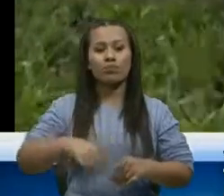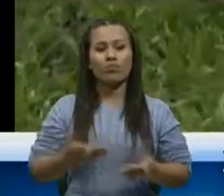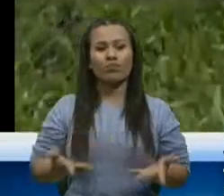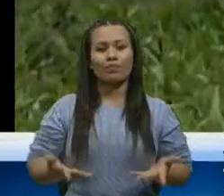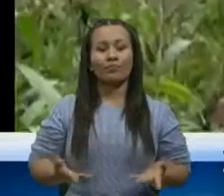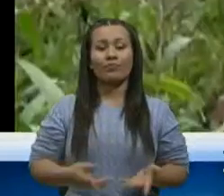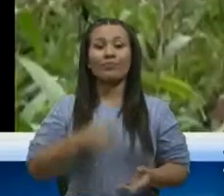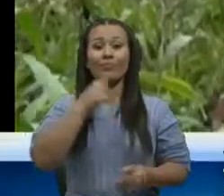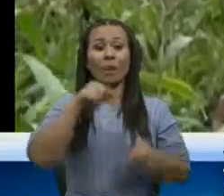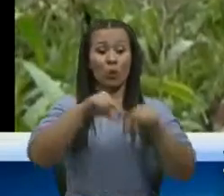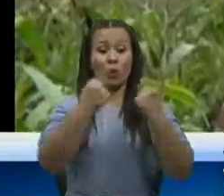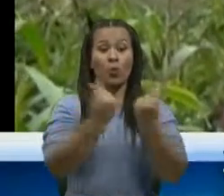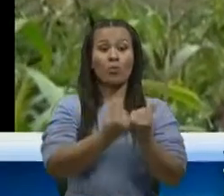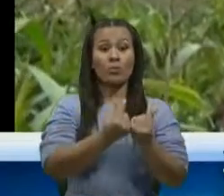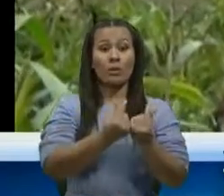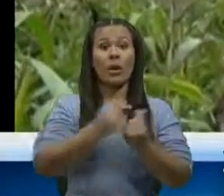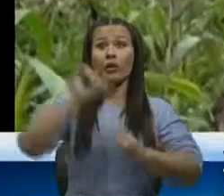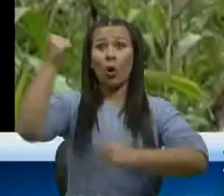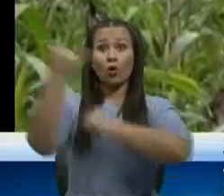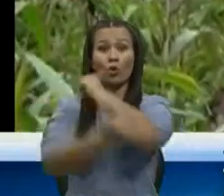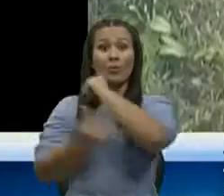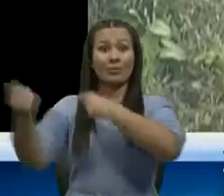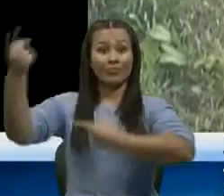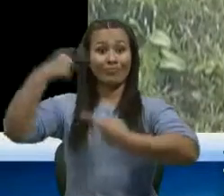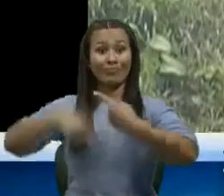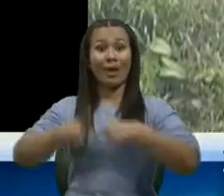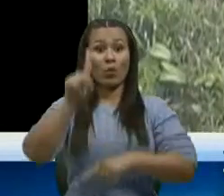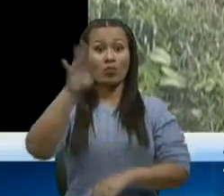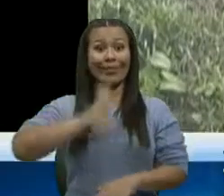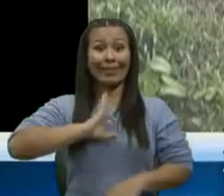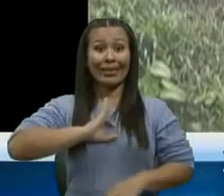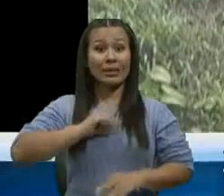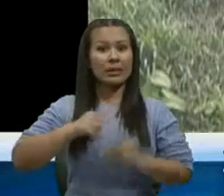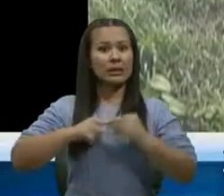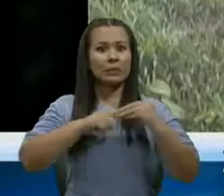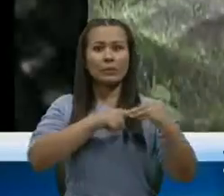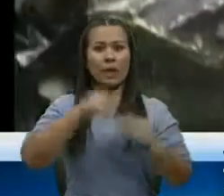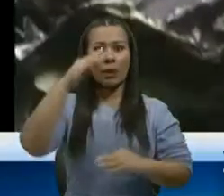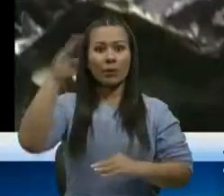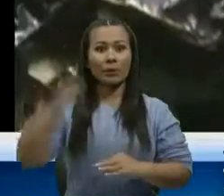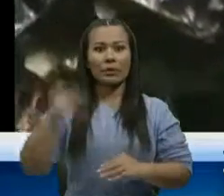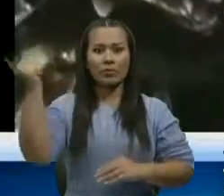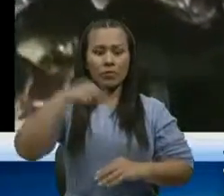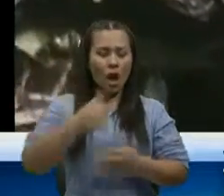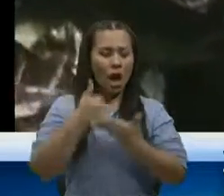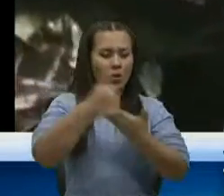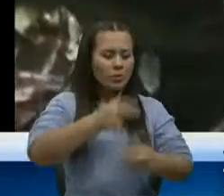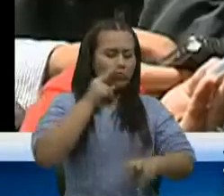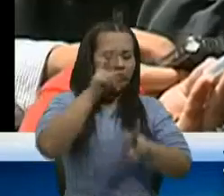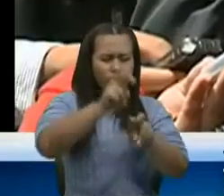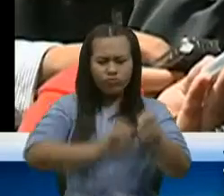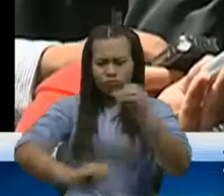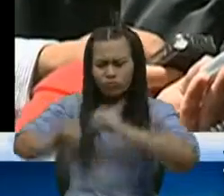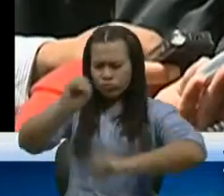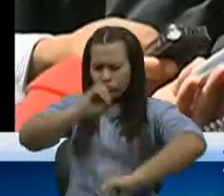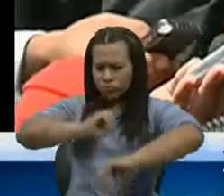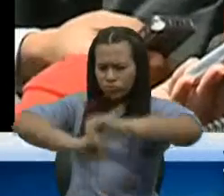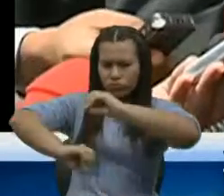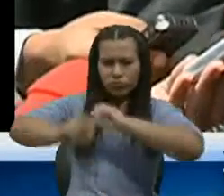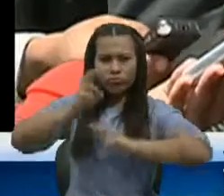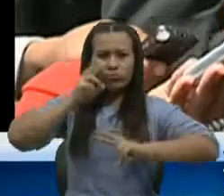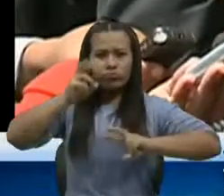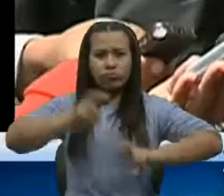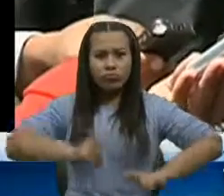integrada por expertos nacionales, además de la asistencia de un técnico oficial brasileño que ayuda con las investigaciones. Oficial técnico